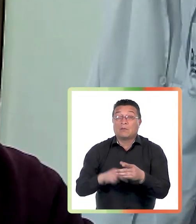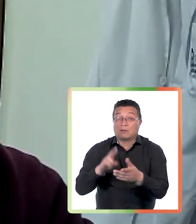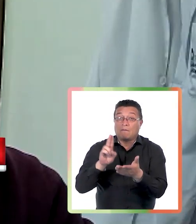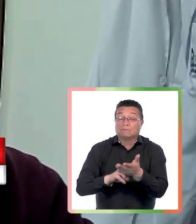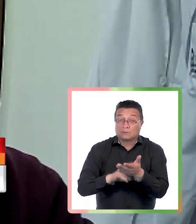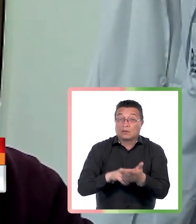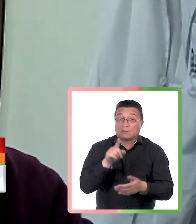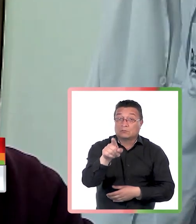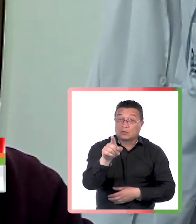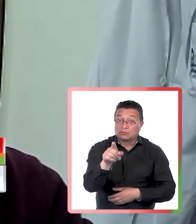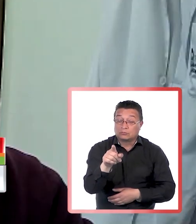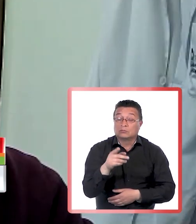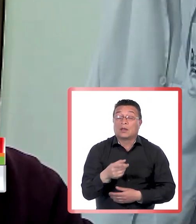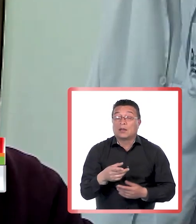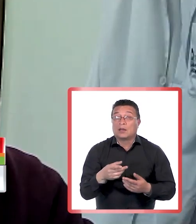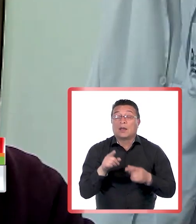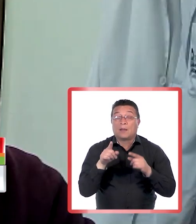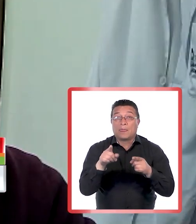Bueno, efectivamente,